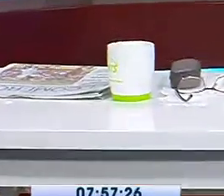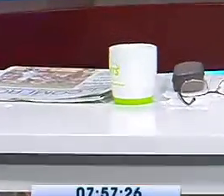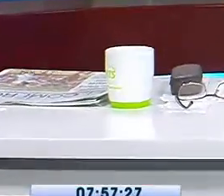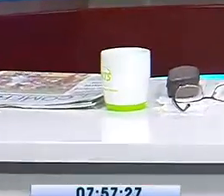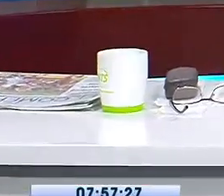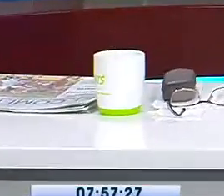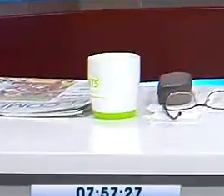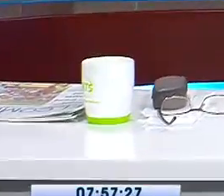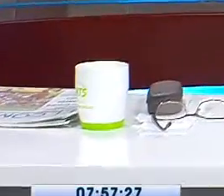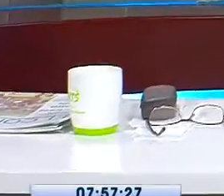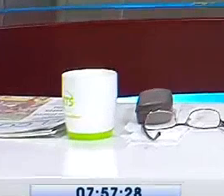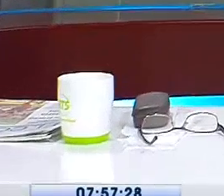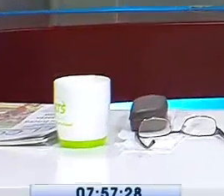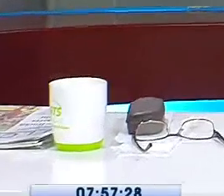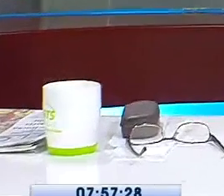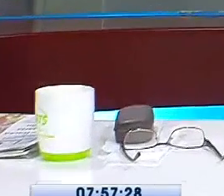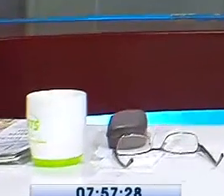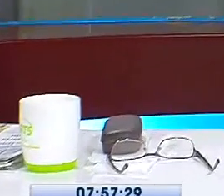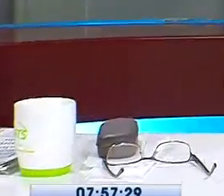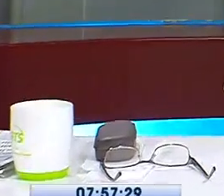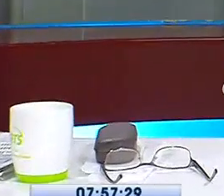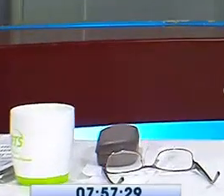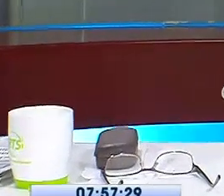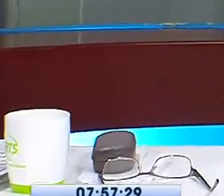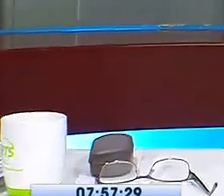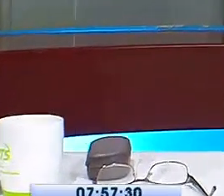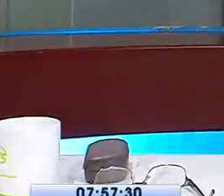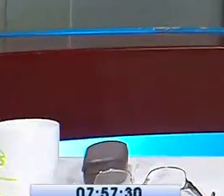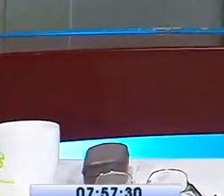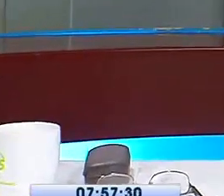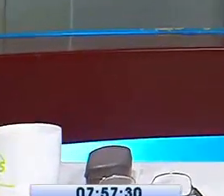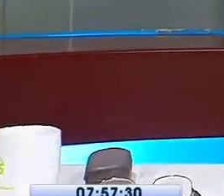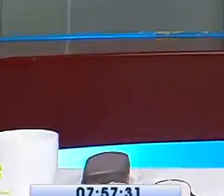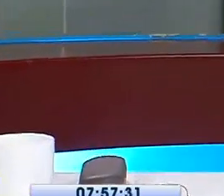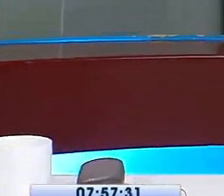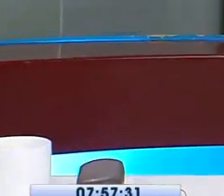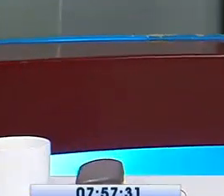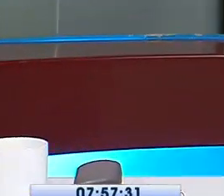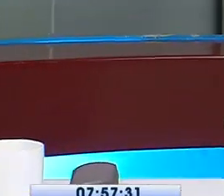Bien, amigos, y así finalizamos. Gracias por su amable atención. Lo que sigue la noticia en la